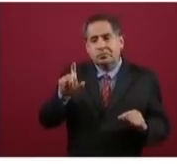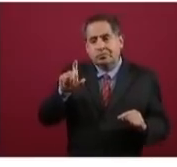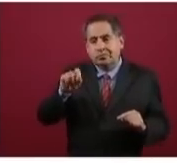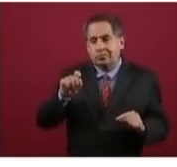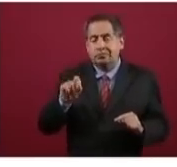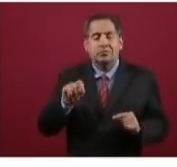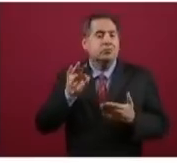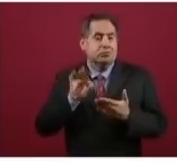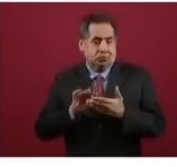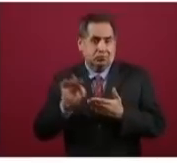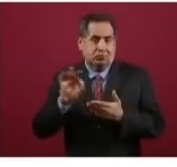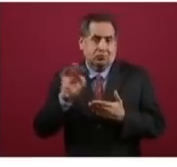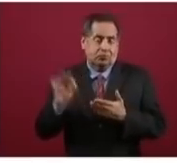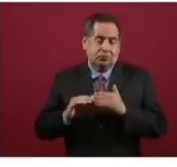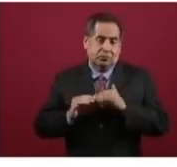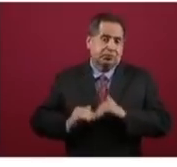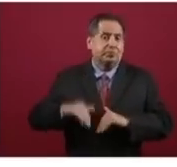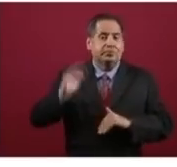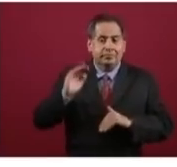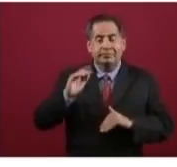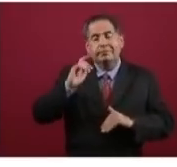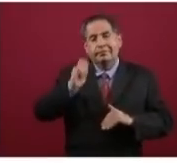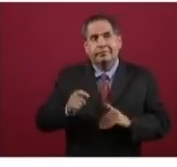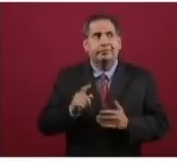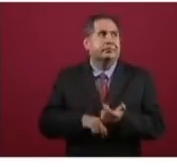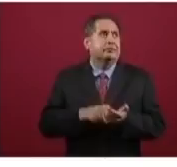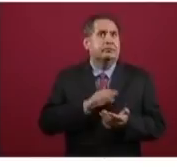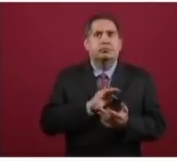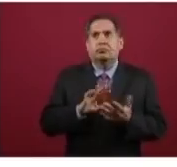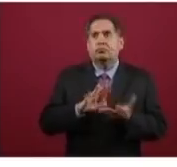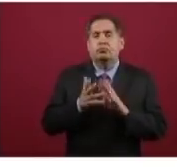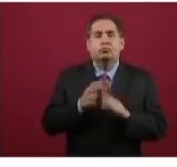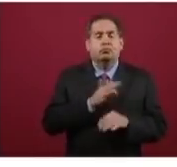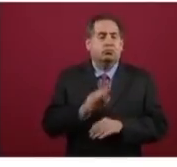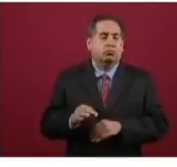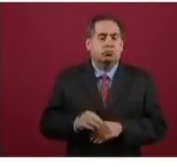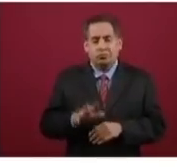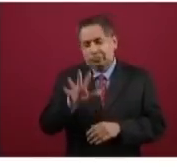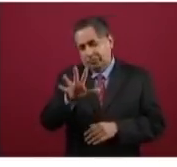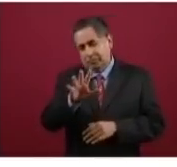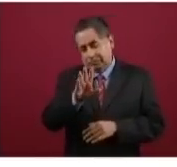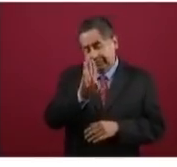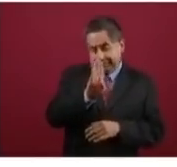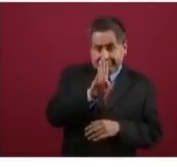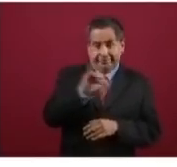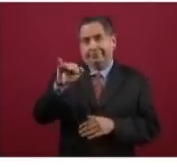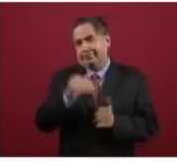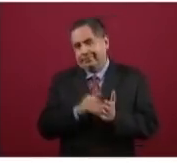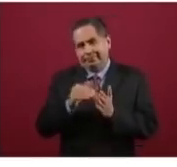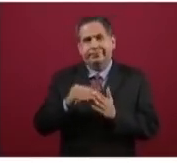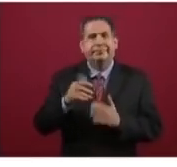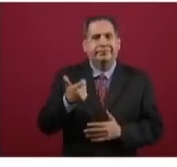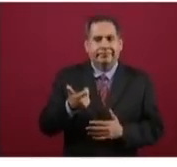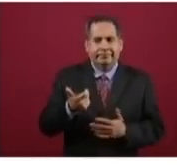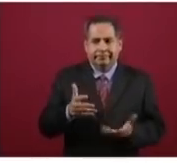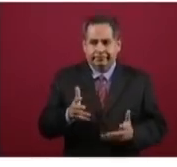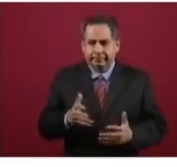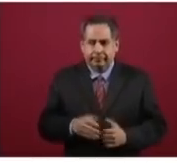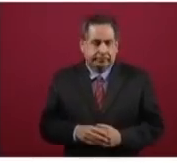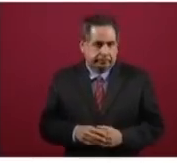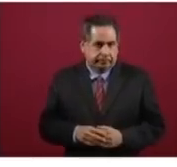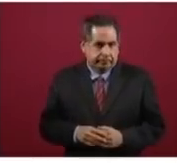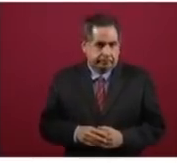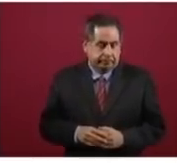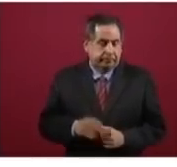porcentuales que son el equivalente hoy casi a 5 billones de pesos esta